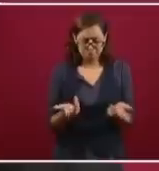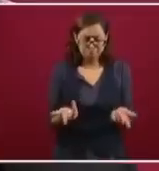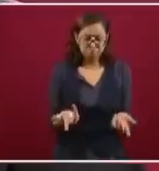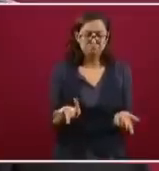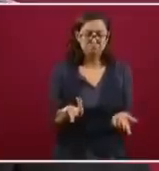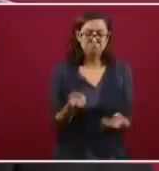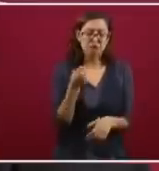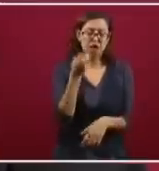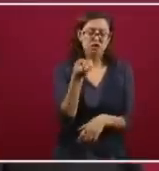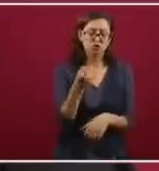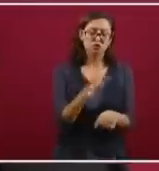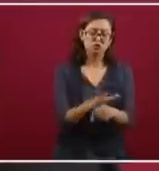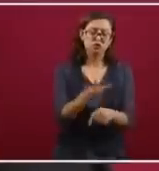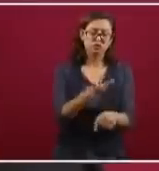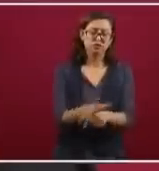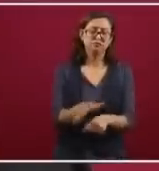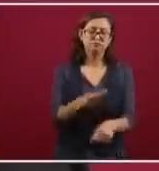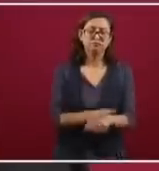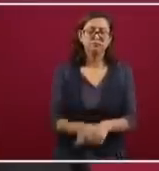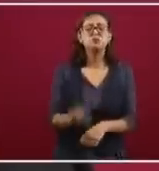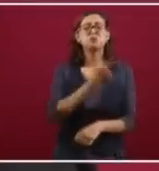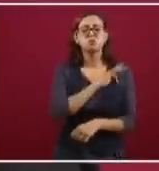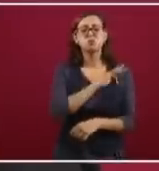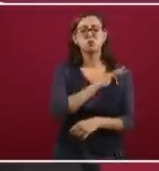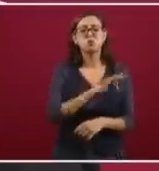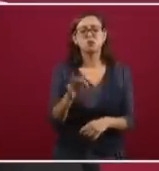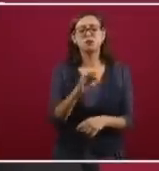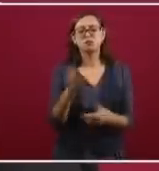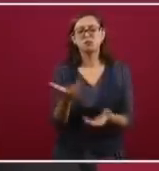y por eso podemos tener